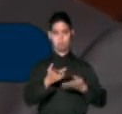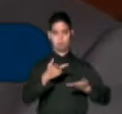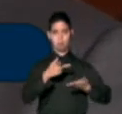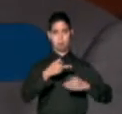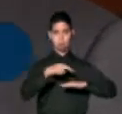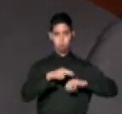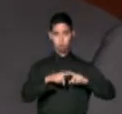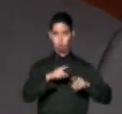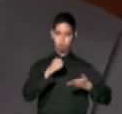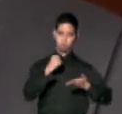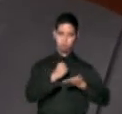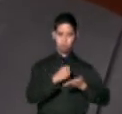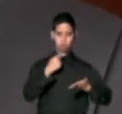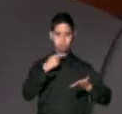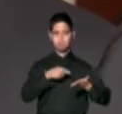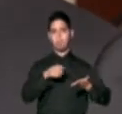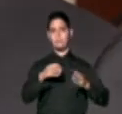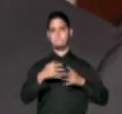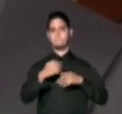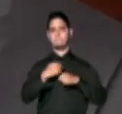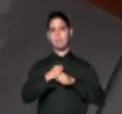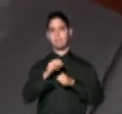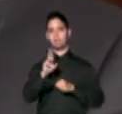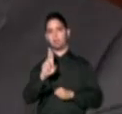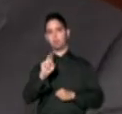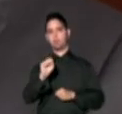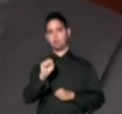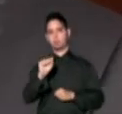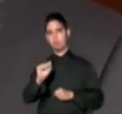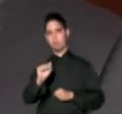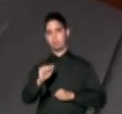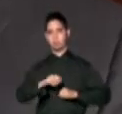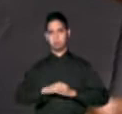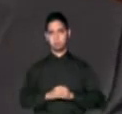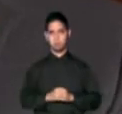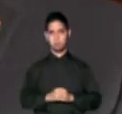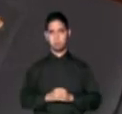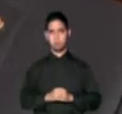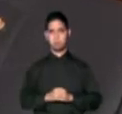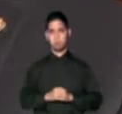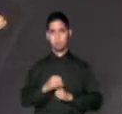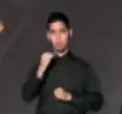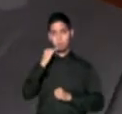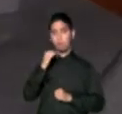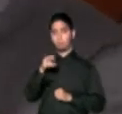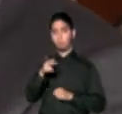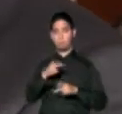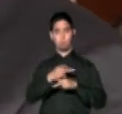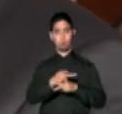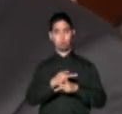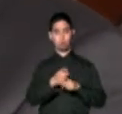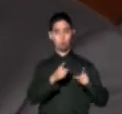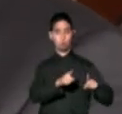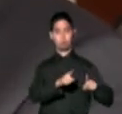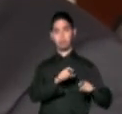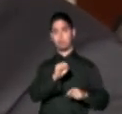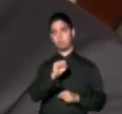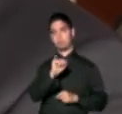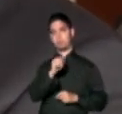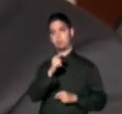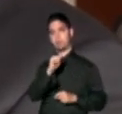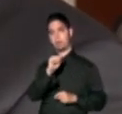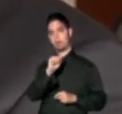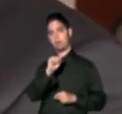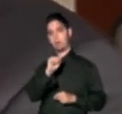a diferencia de tal vez un producto que se hace, el mismo producto idéntico en Singapur o en Irlanda, esos